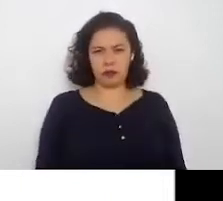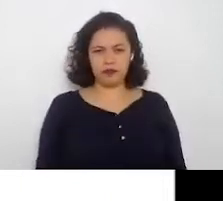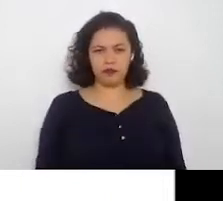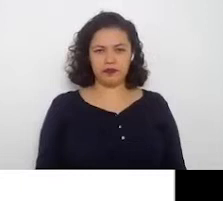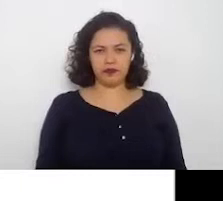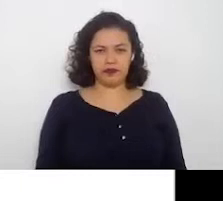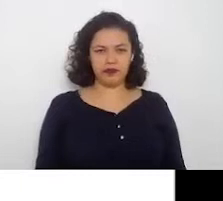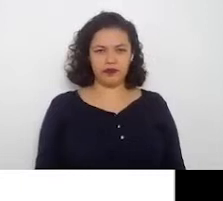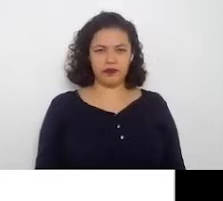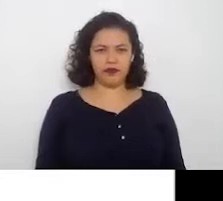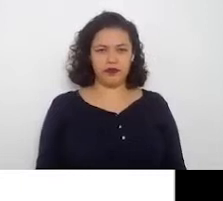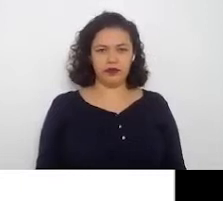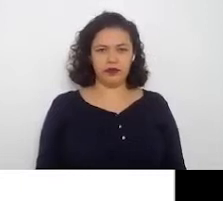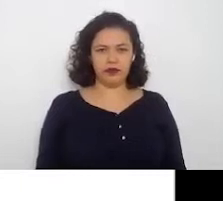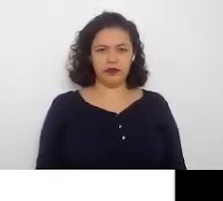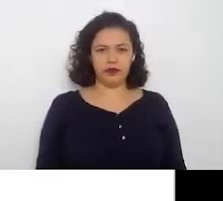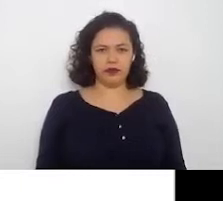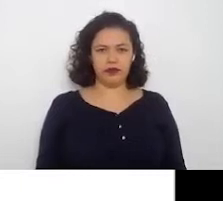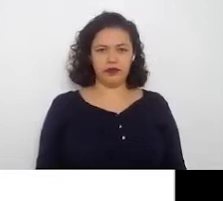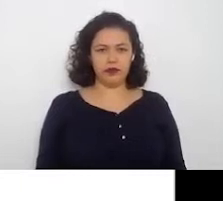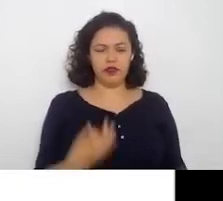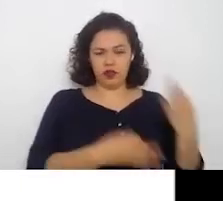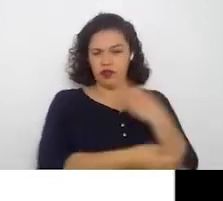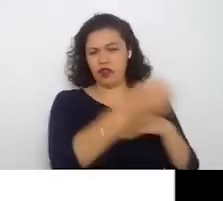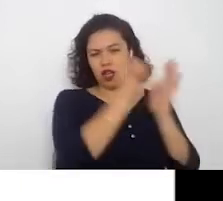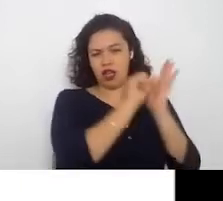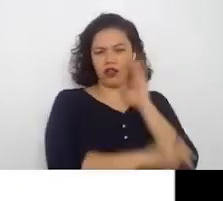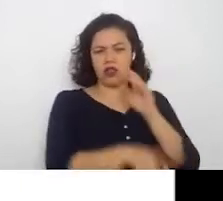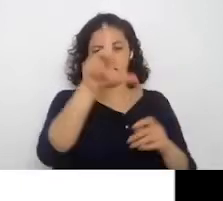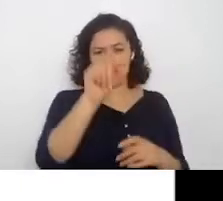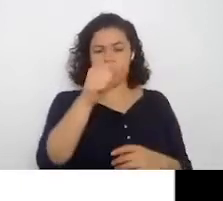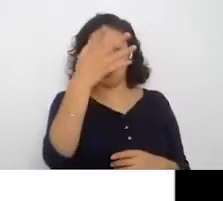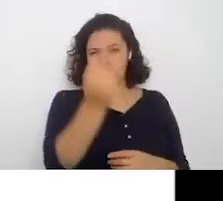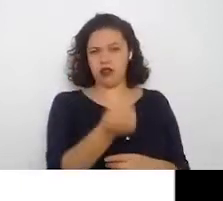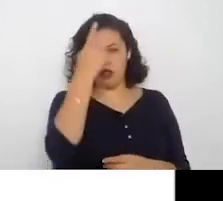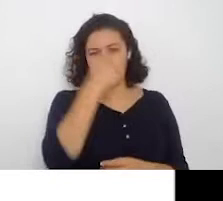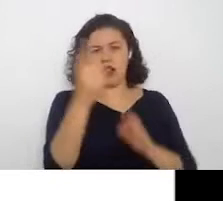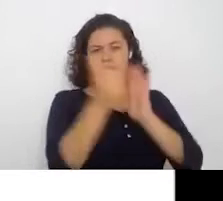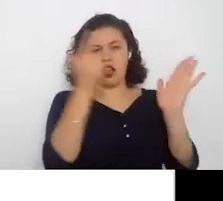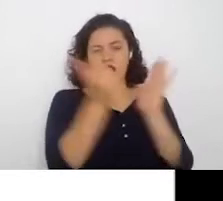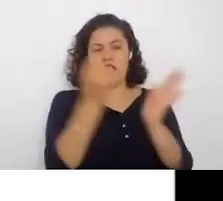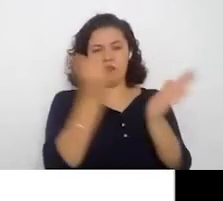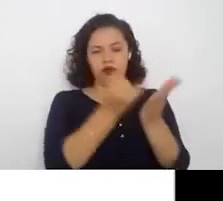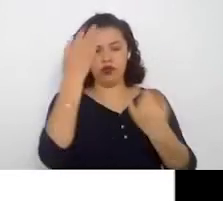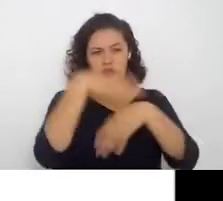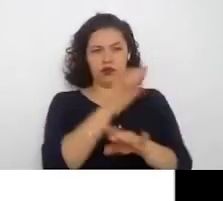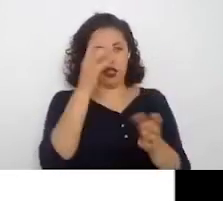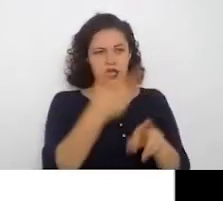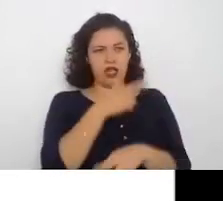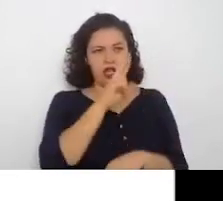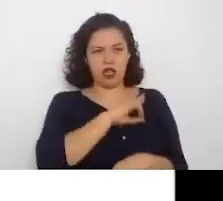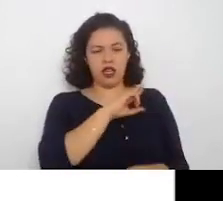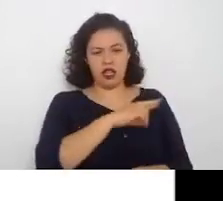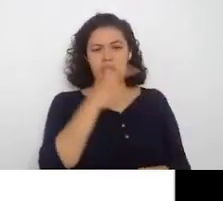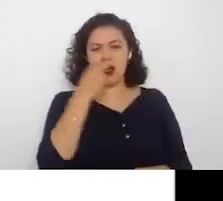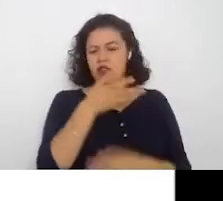todo lo que ustedes puedan regular dentro del artículo 79 de la ley del impuesto sobre la renta, puede ser